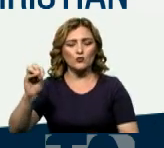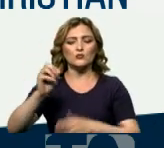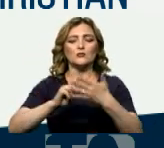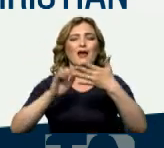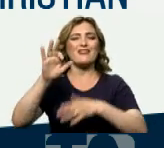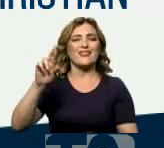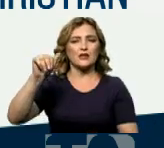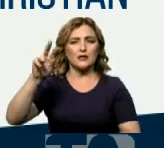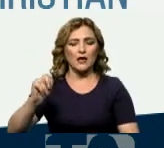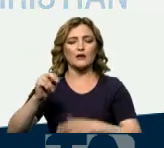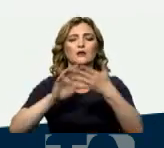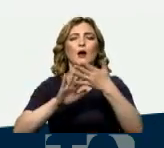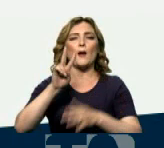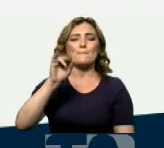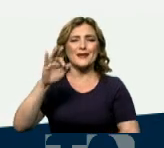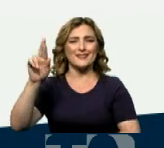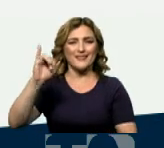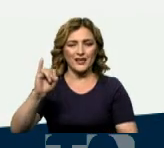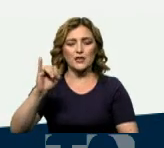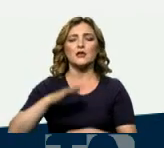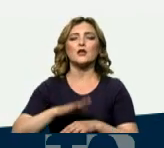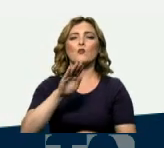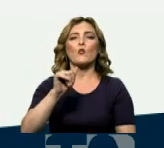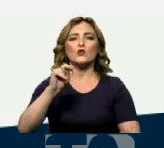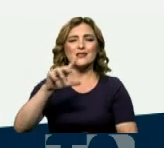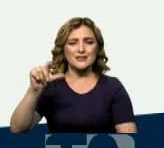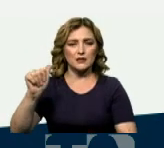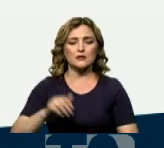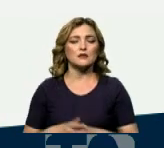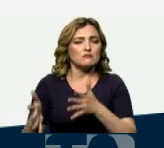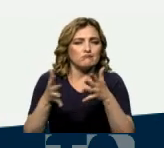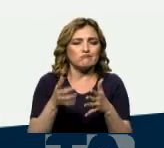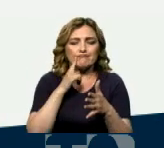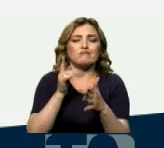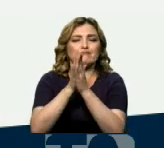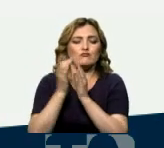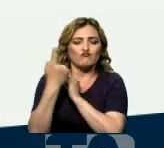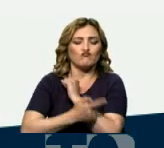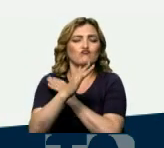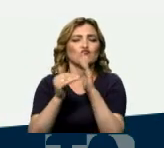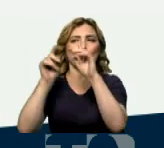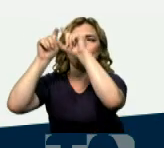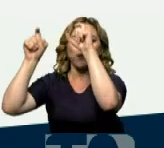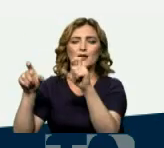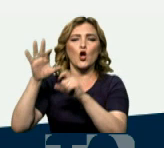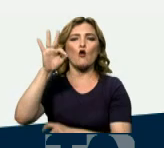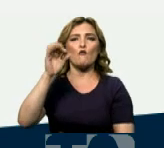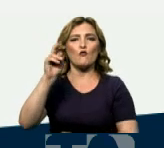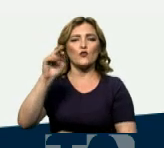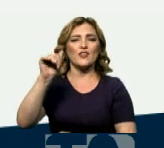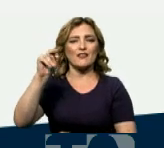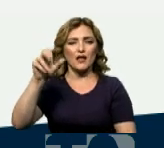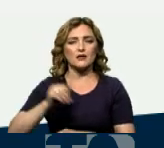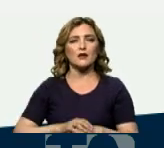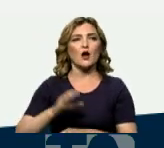Viteri y Viviana Bonilla. Además, se ha solicitado la sentencia condenatoria en contra de los empresarios Víctor Fontana, Rafael